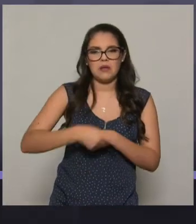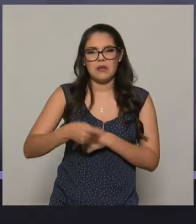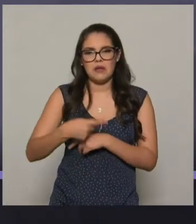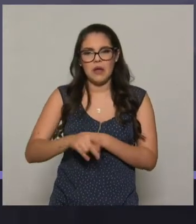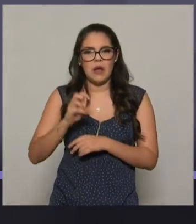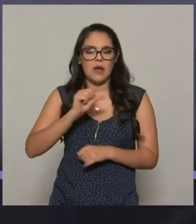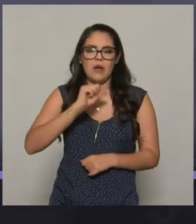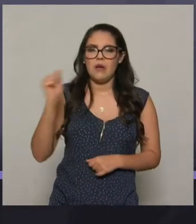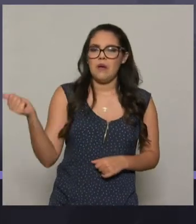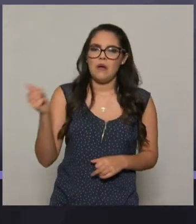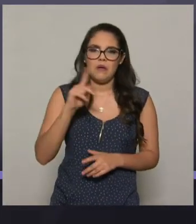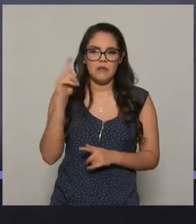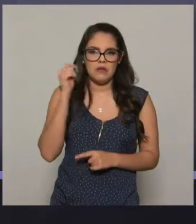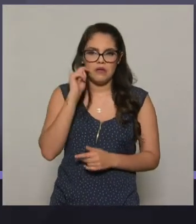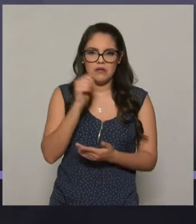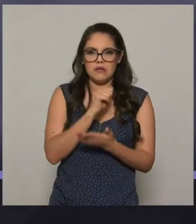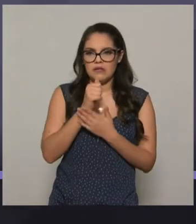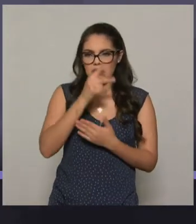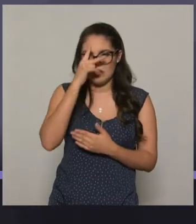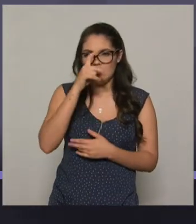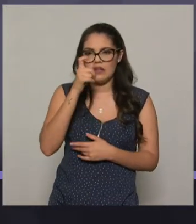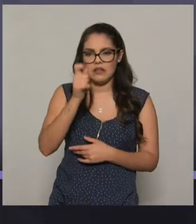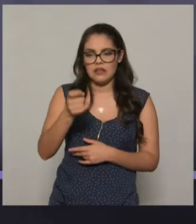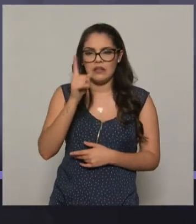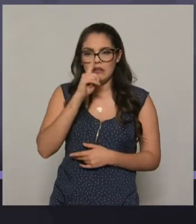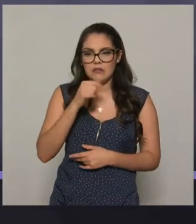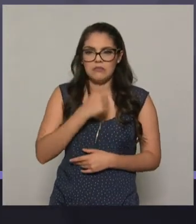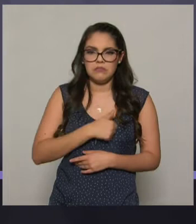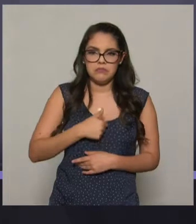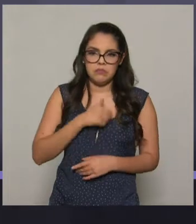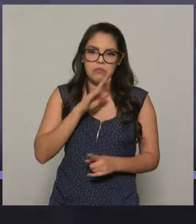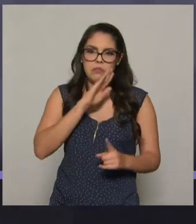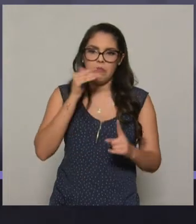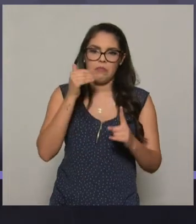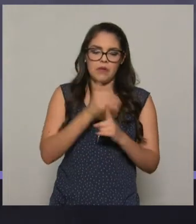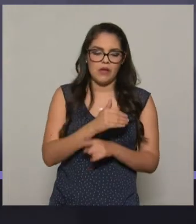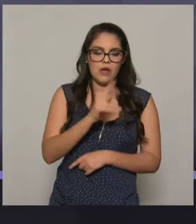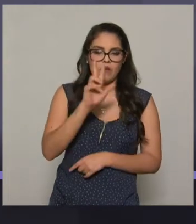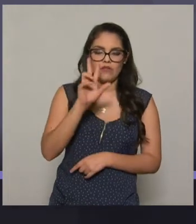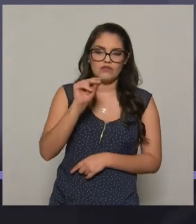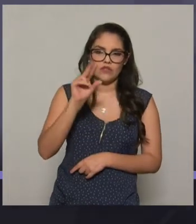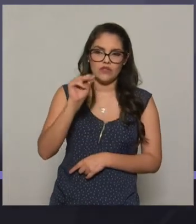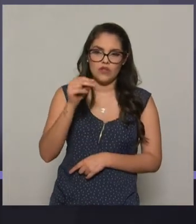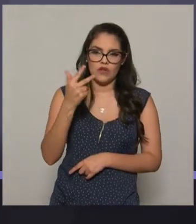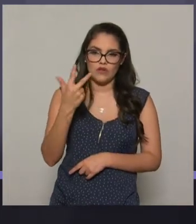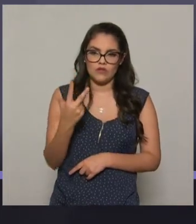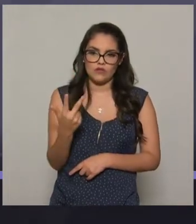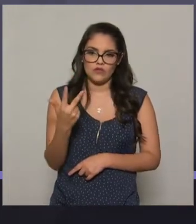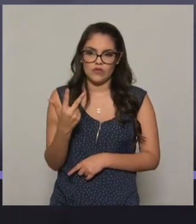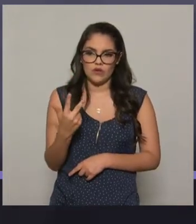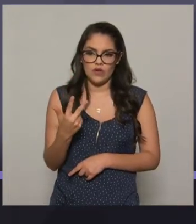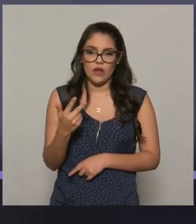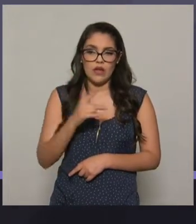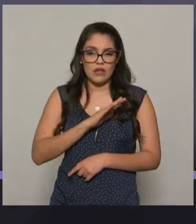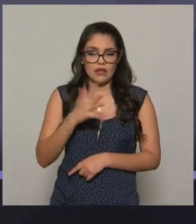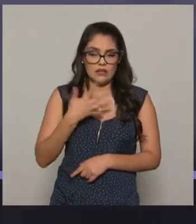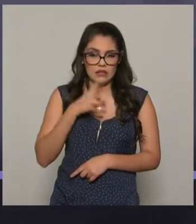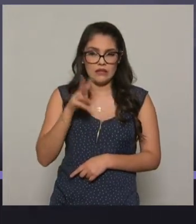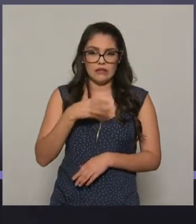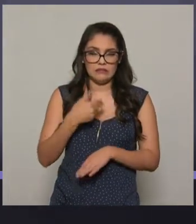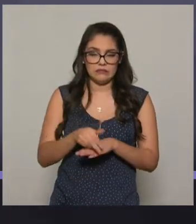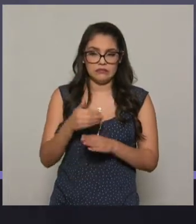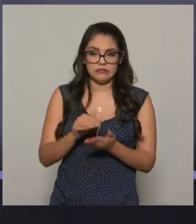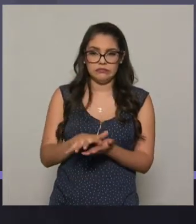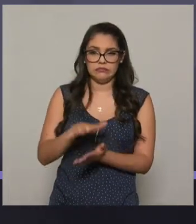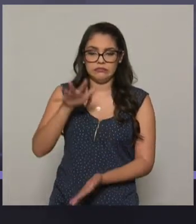cruce peligroso en la Ciudad de México y fueron lamentablemente atropellados. Son 88 los casos. Hay una cifra importante de enero